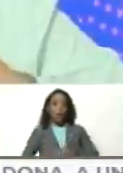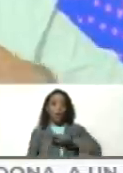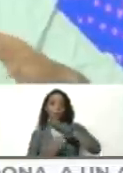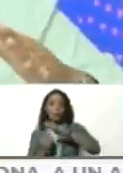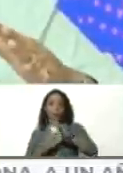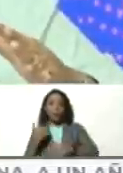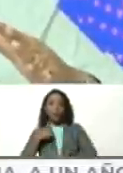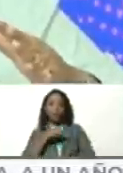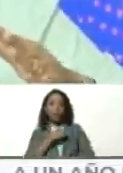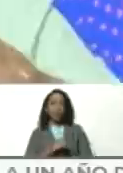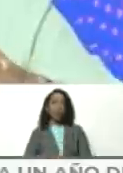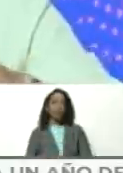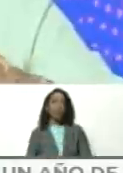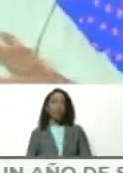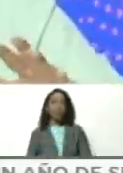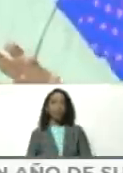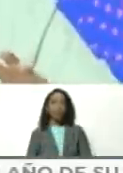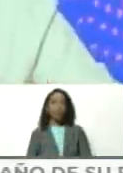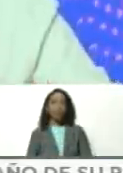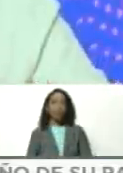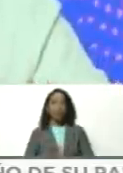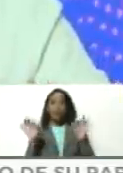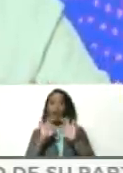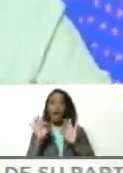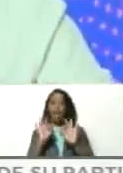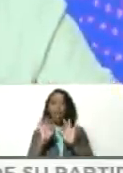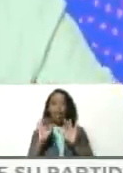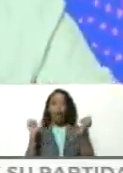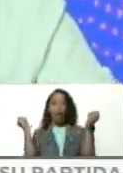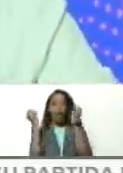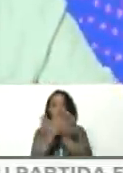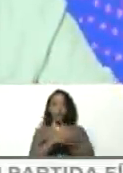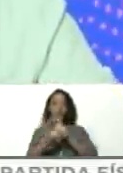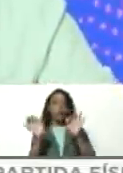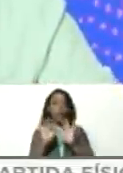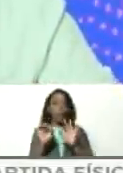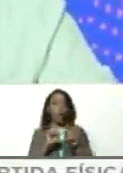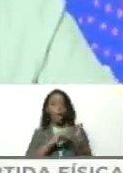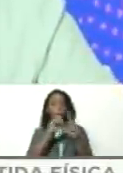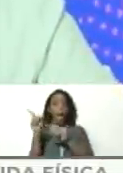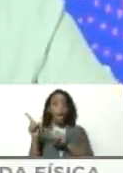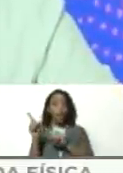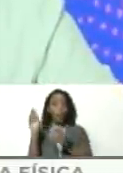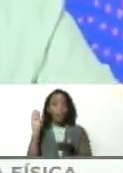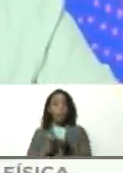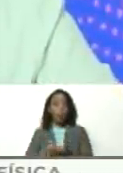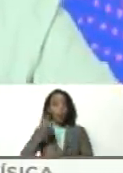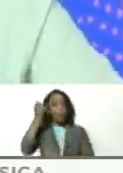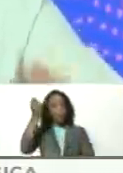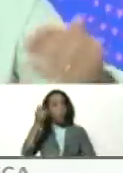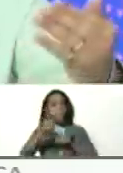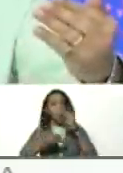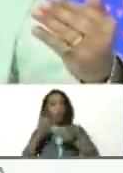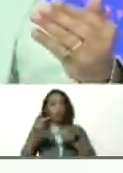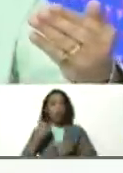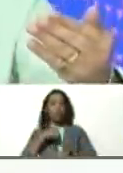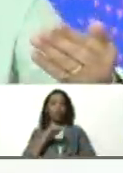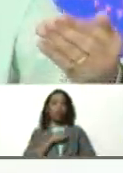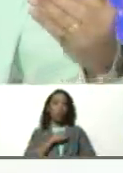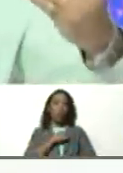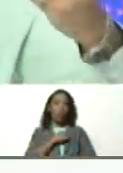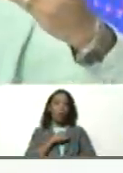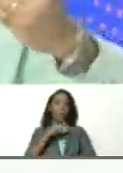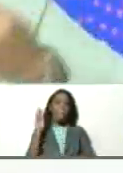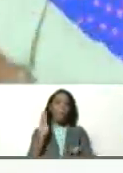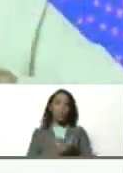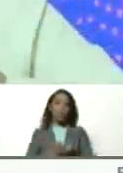Nosotros. Que nadie se confunda. Ellos en su posición ideológica política y nosotros